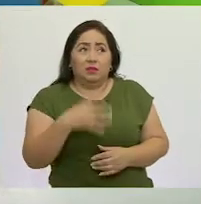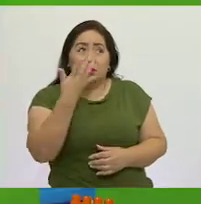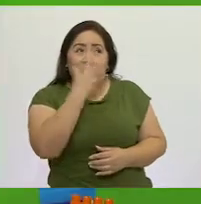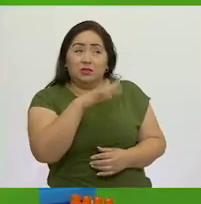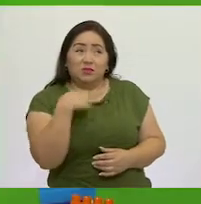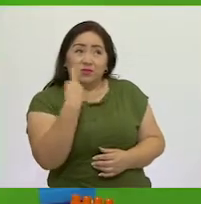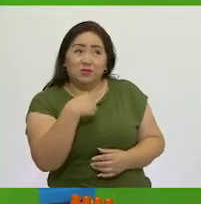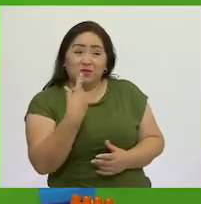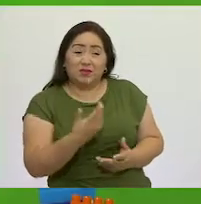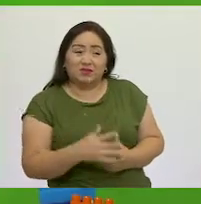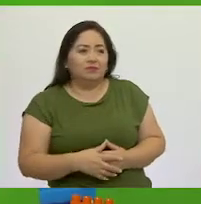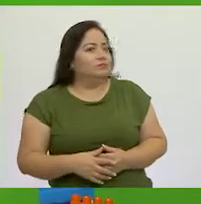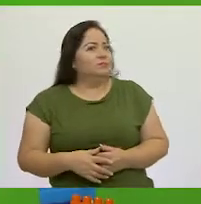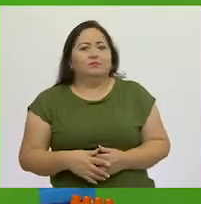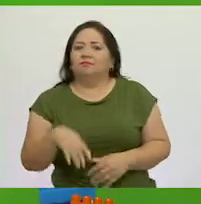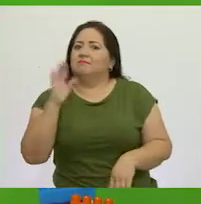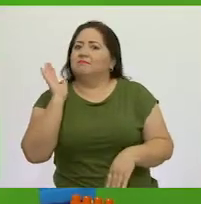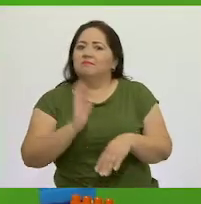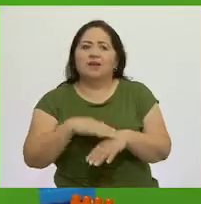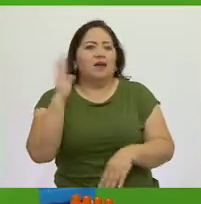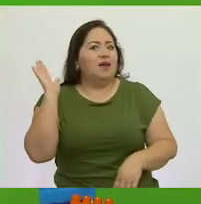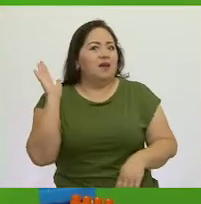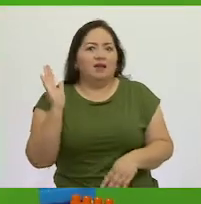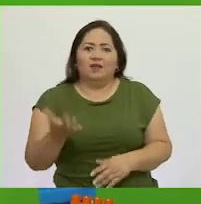10 horas. ¡Más, más!